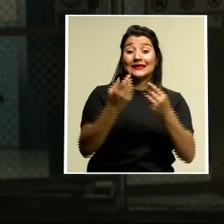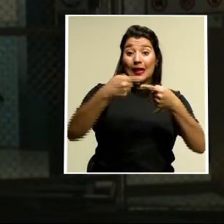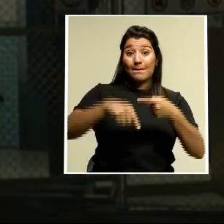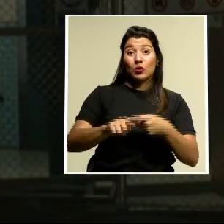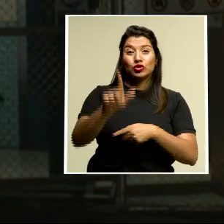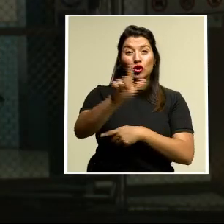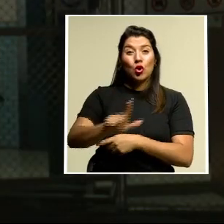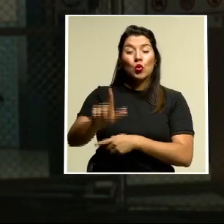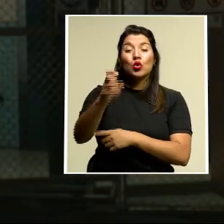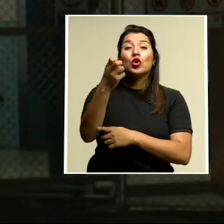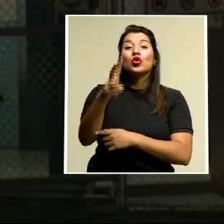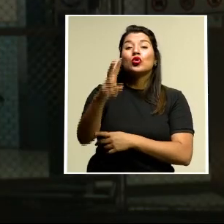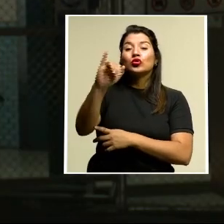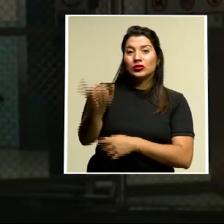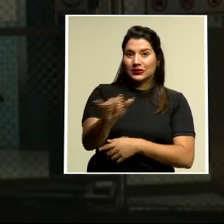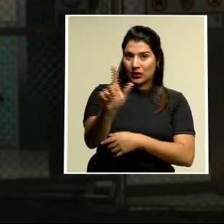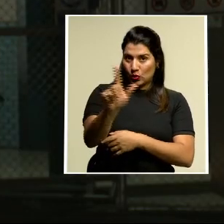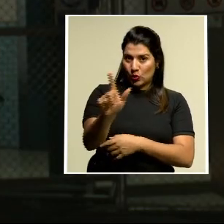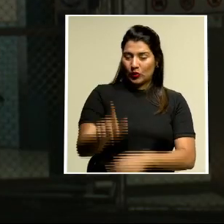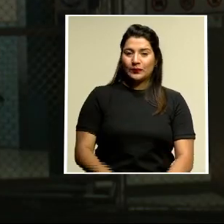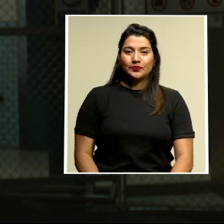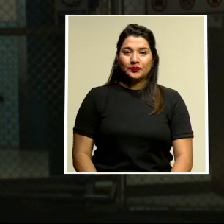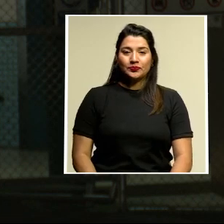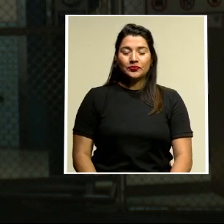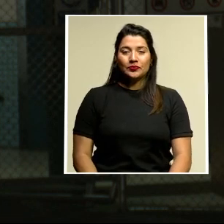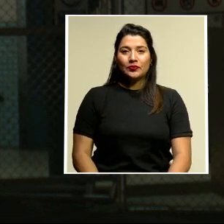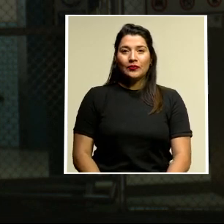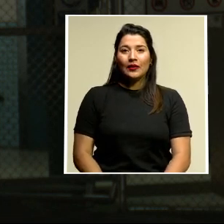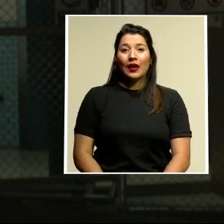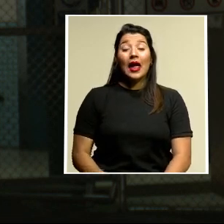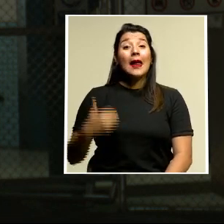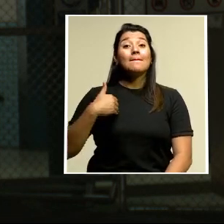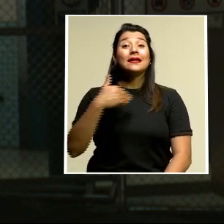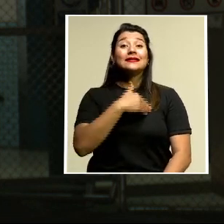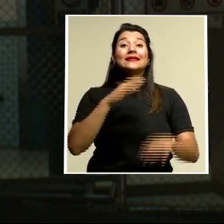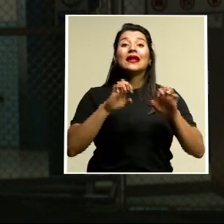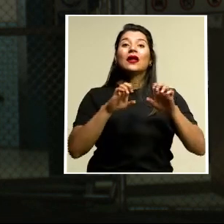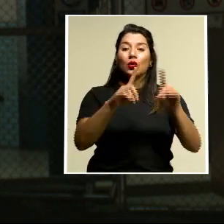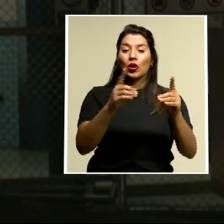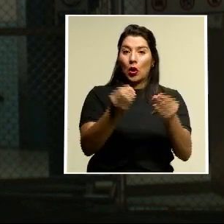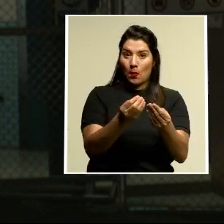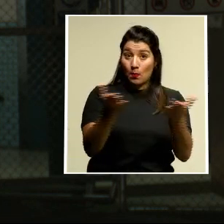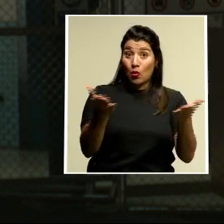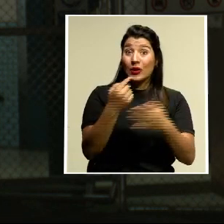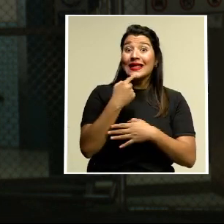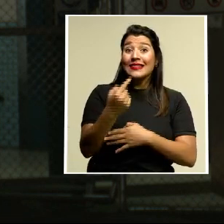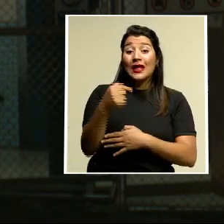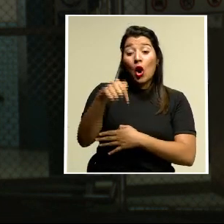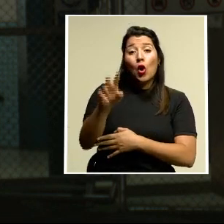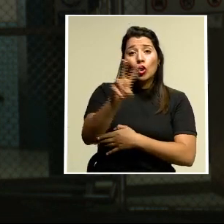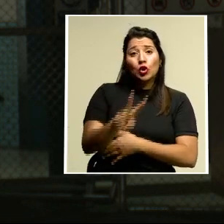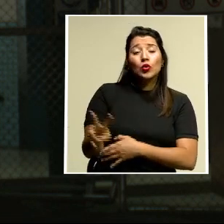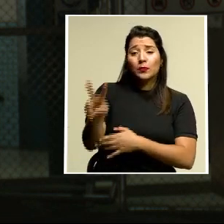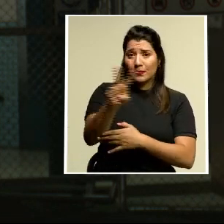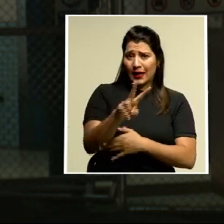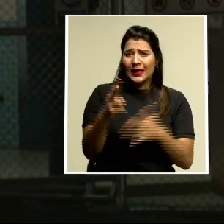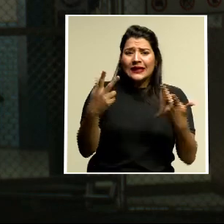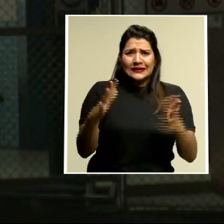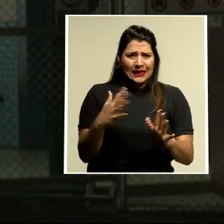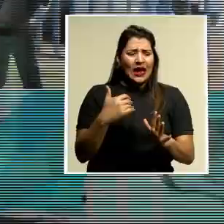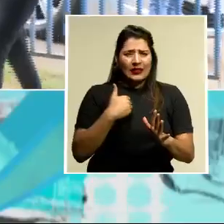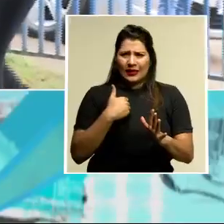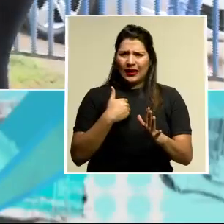lunes 12 de julio. Precisamente el Ministerio de Educación Pública afirmó este viernes que están tomando una serie